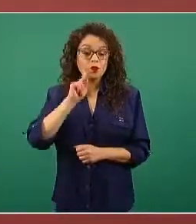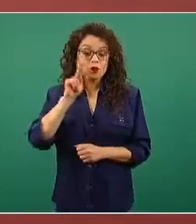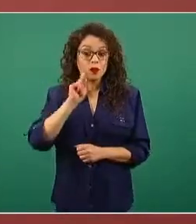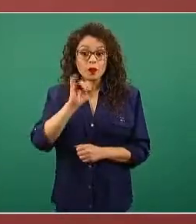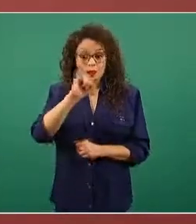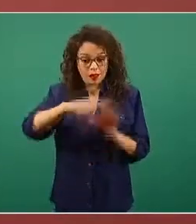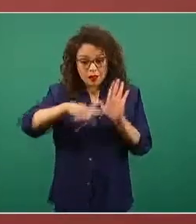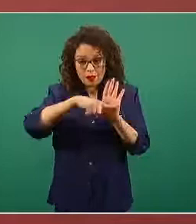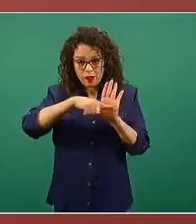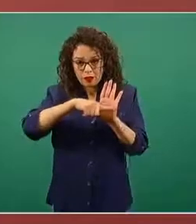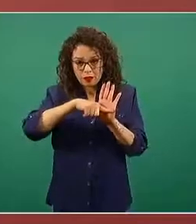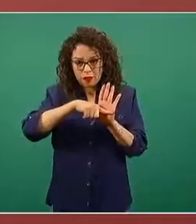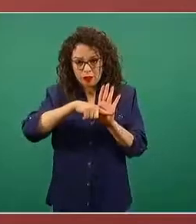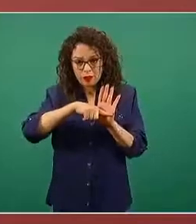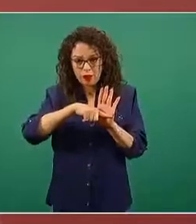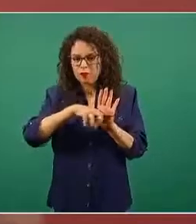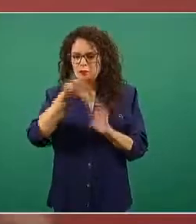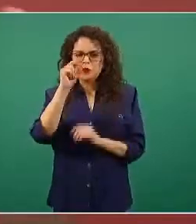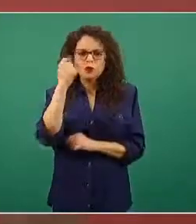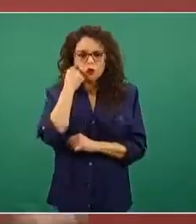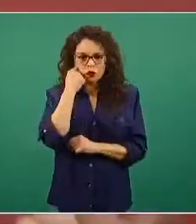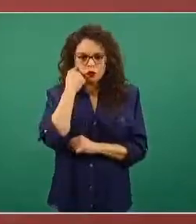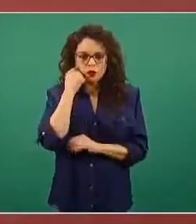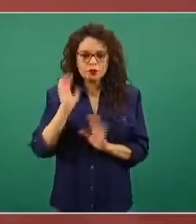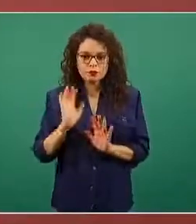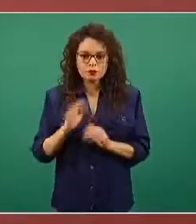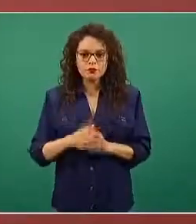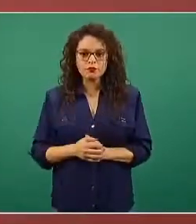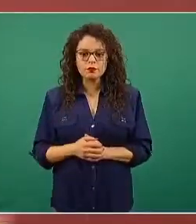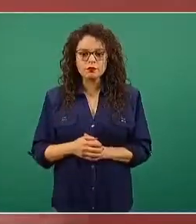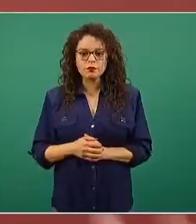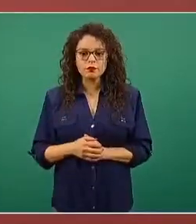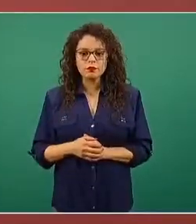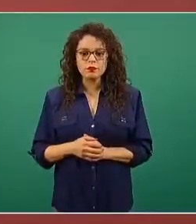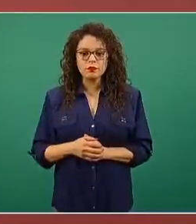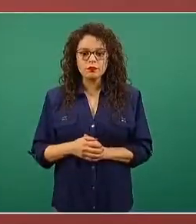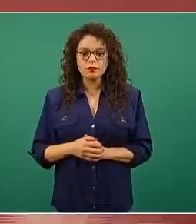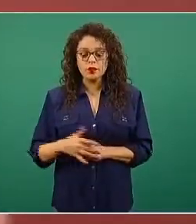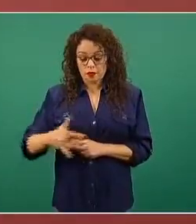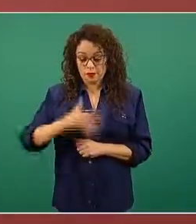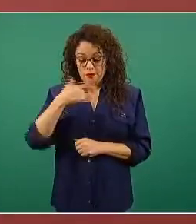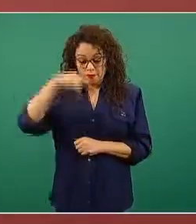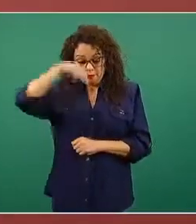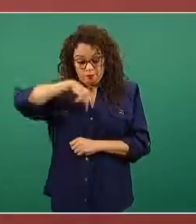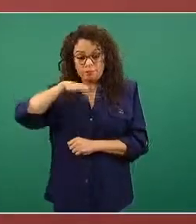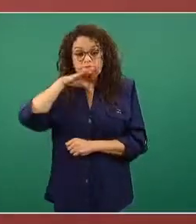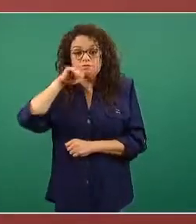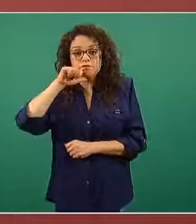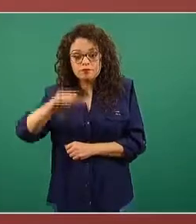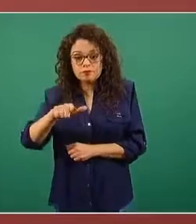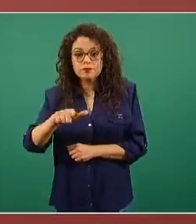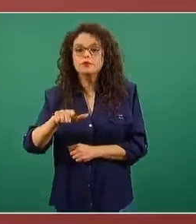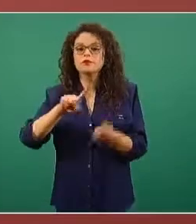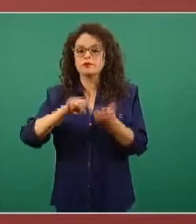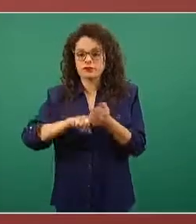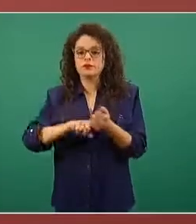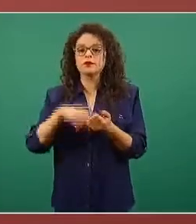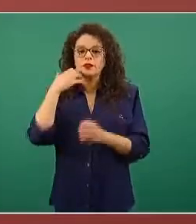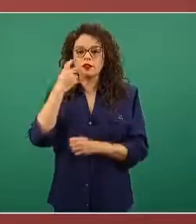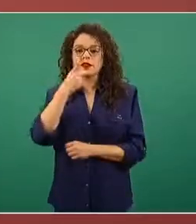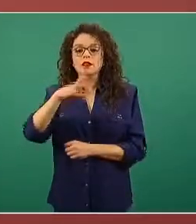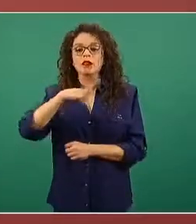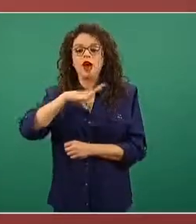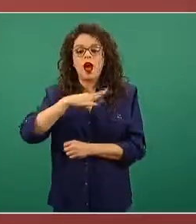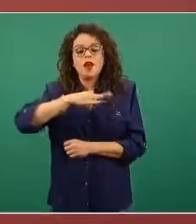estar negativa hoy y que todavía la aparición de síntomas revelara que existe